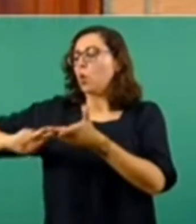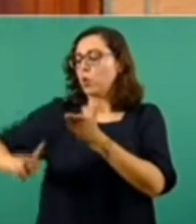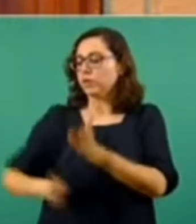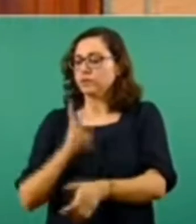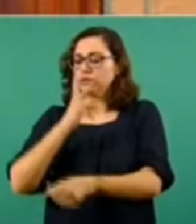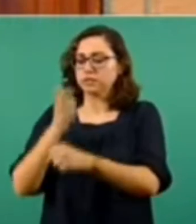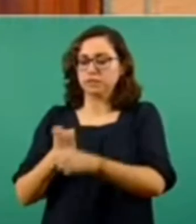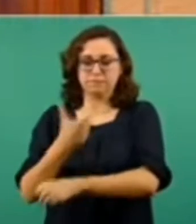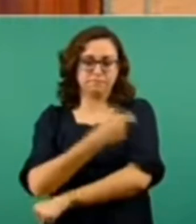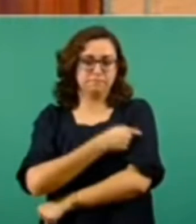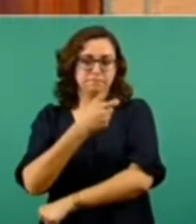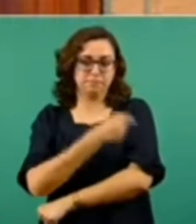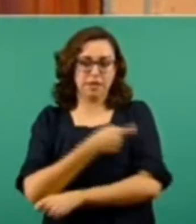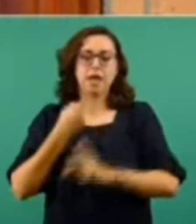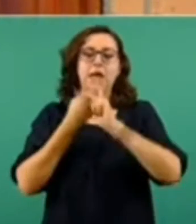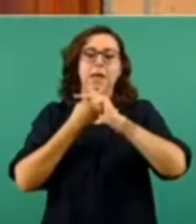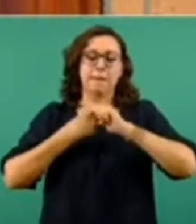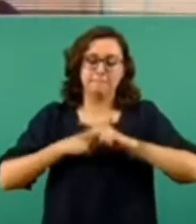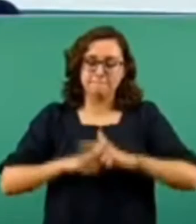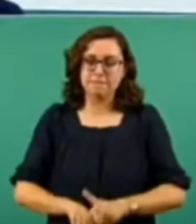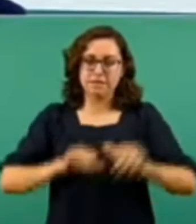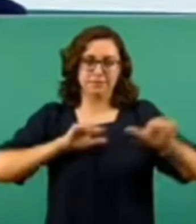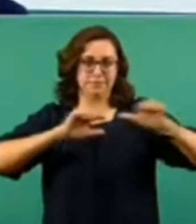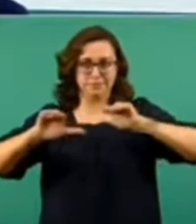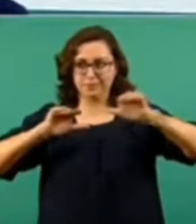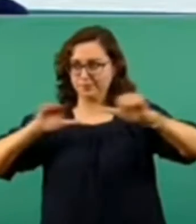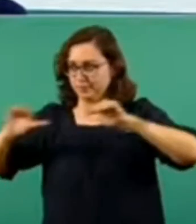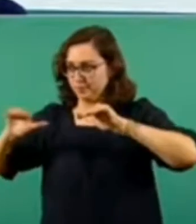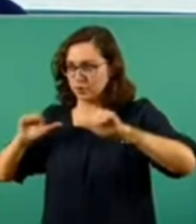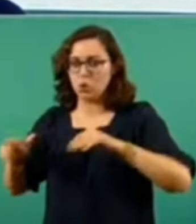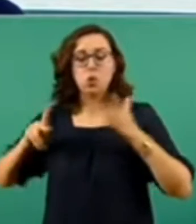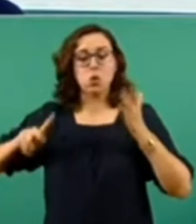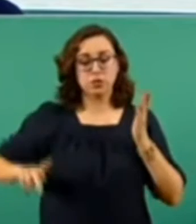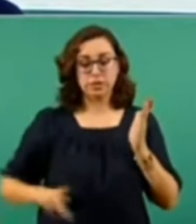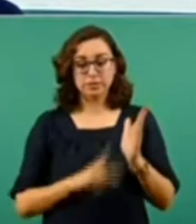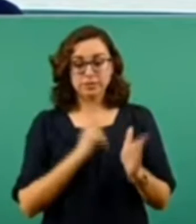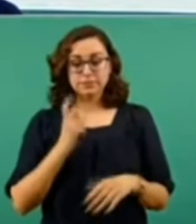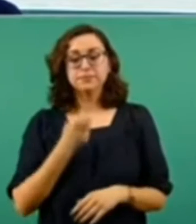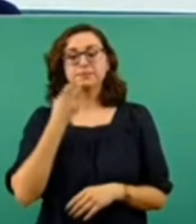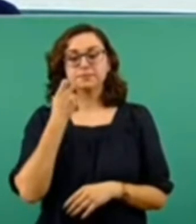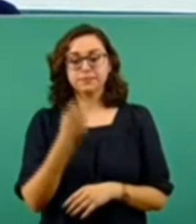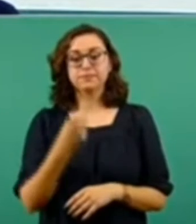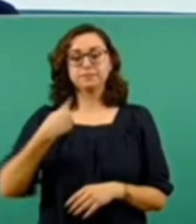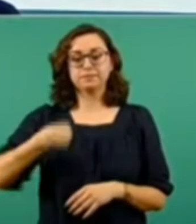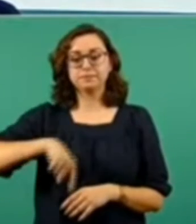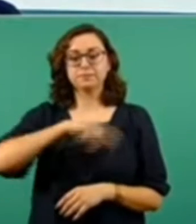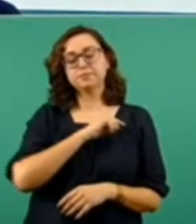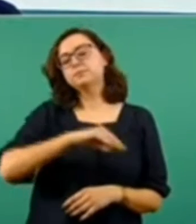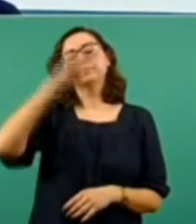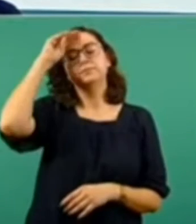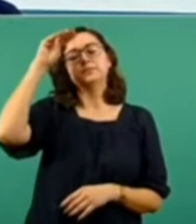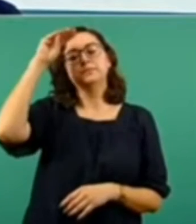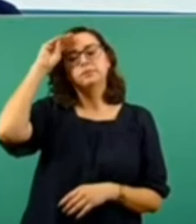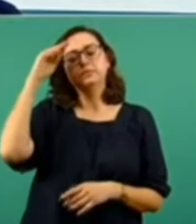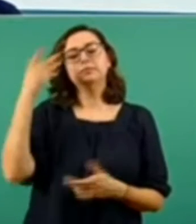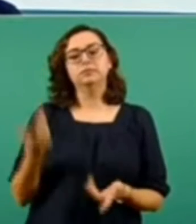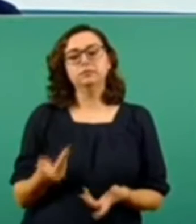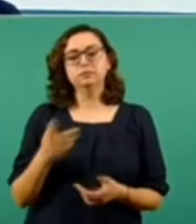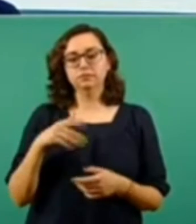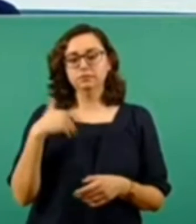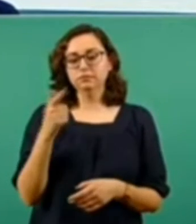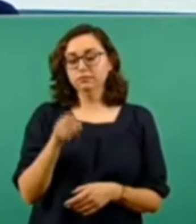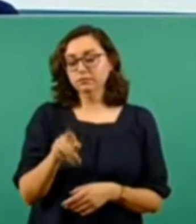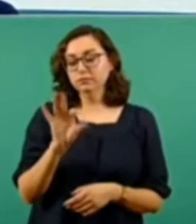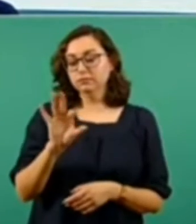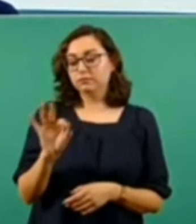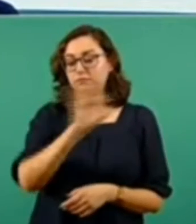está distribuido y empieza nuevamente la estrategia de aplicación. Entonces esperamos obviamente que este 40% muy